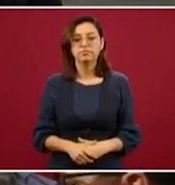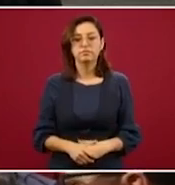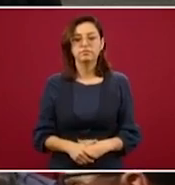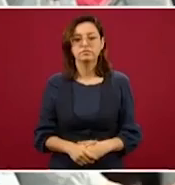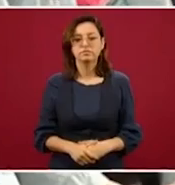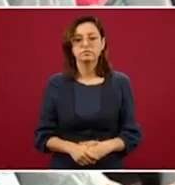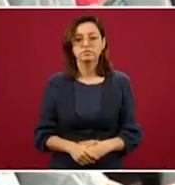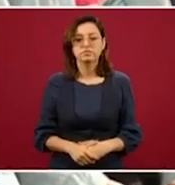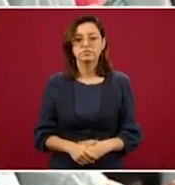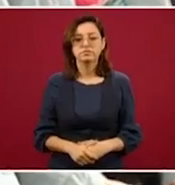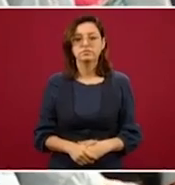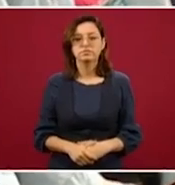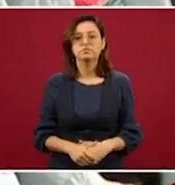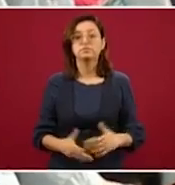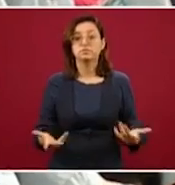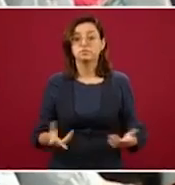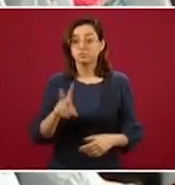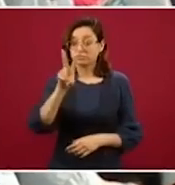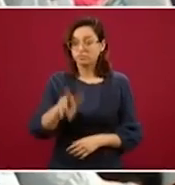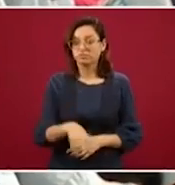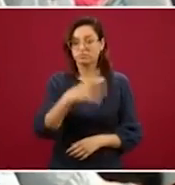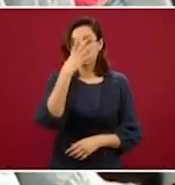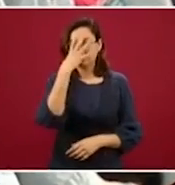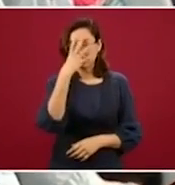es tan serio que